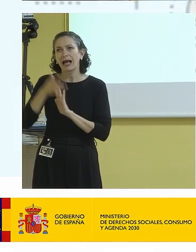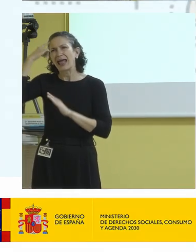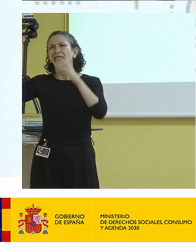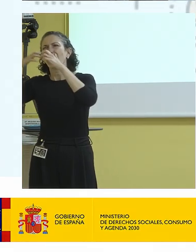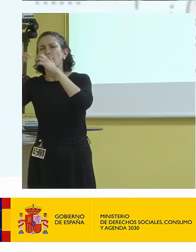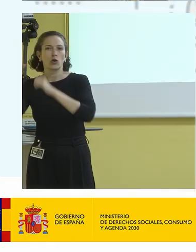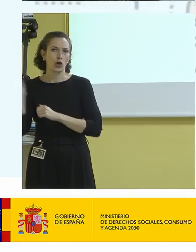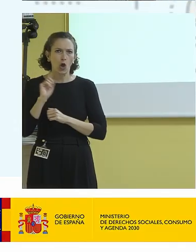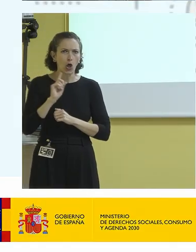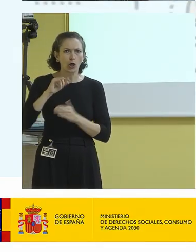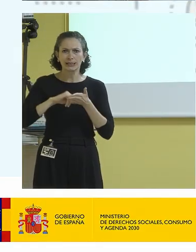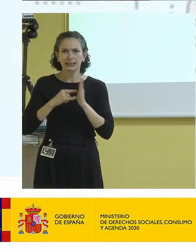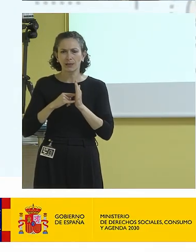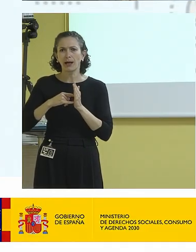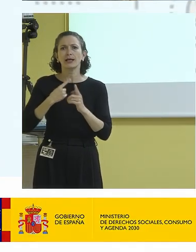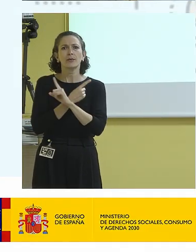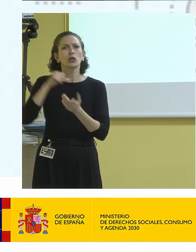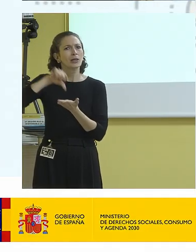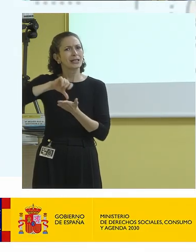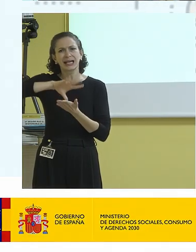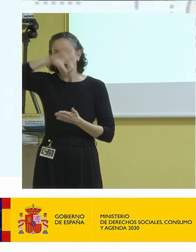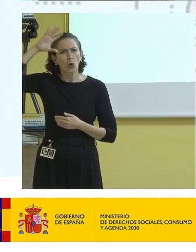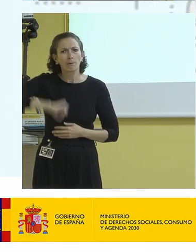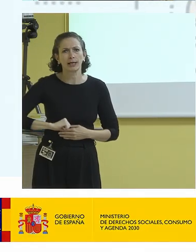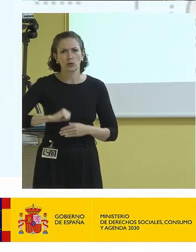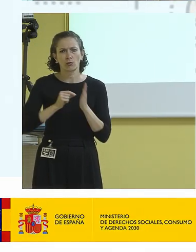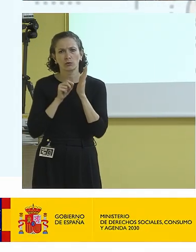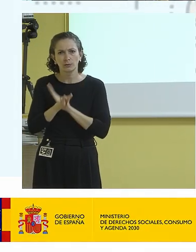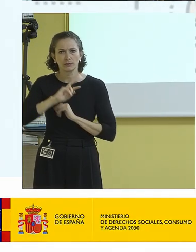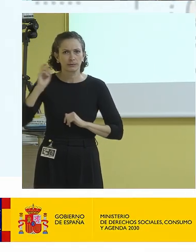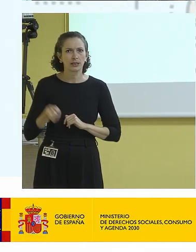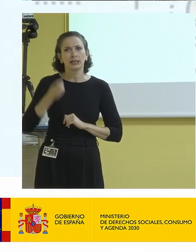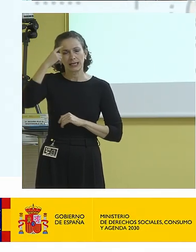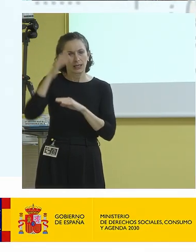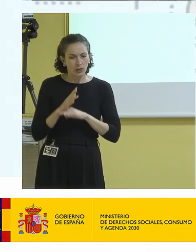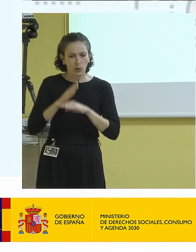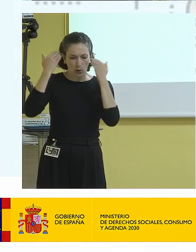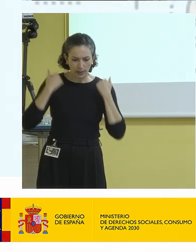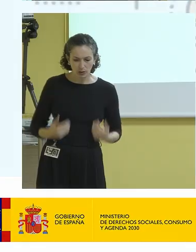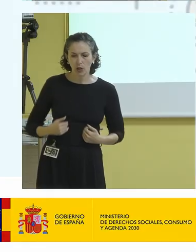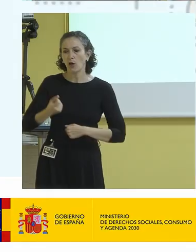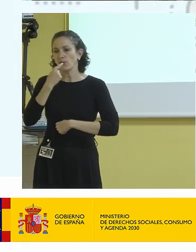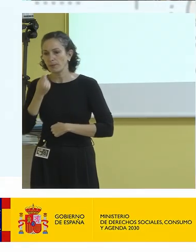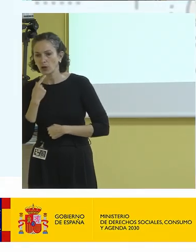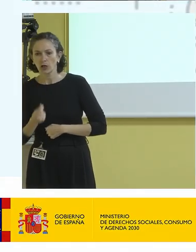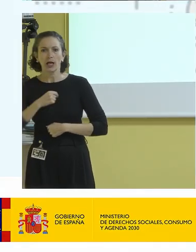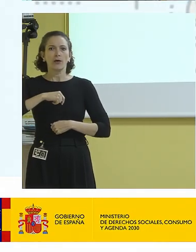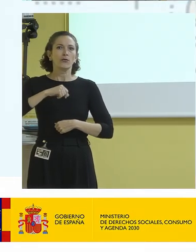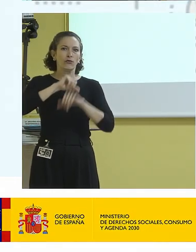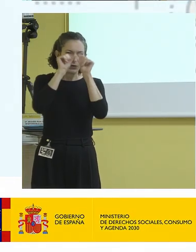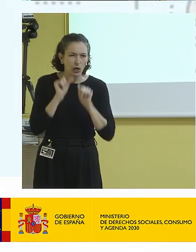Todo el sistema nervioso central. Y lo hacen desde varias perspectivas. Tienes neuroanatomía, tienes neurofarmacología, tienes neurofisiología,